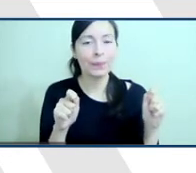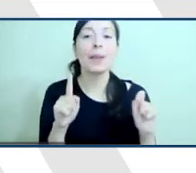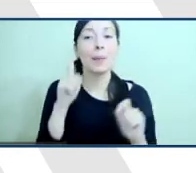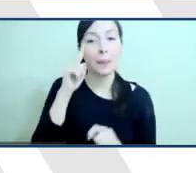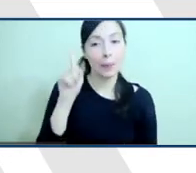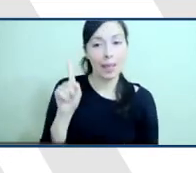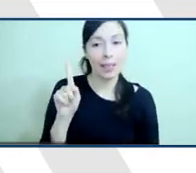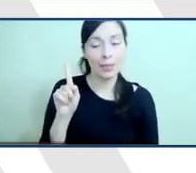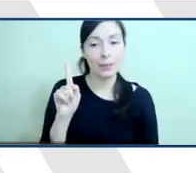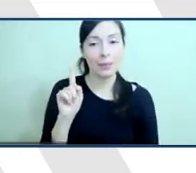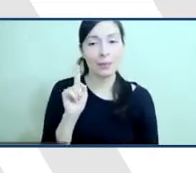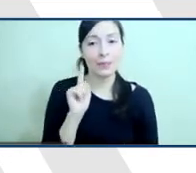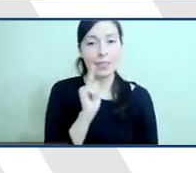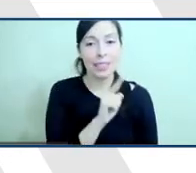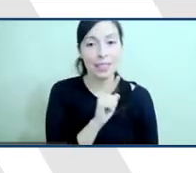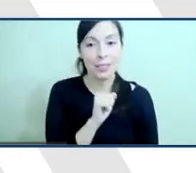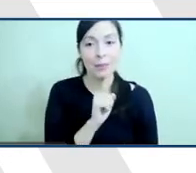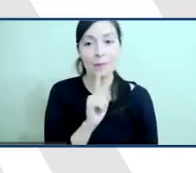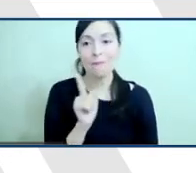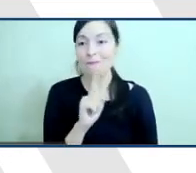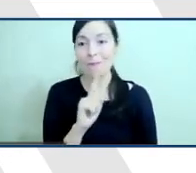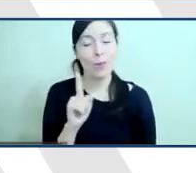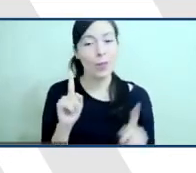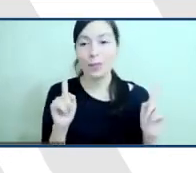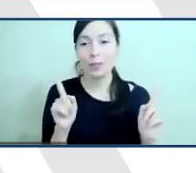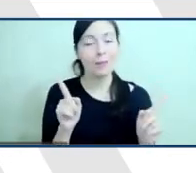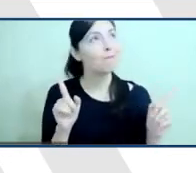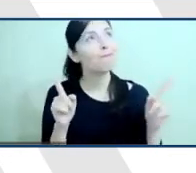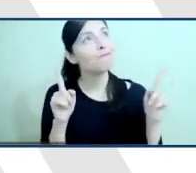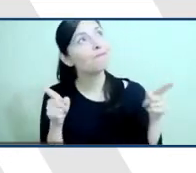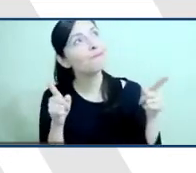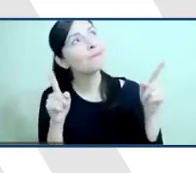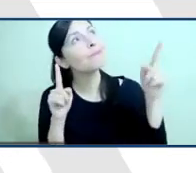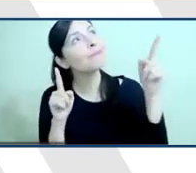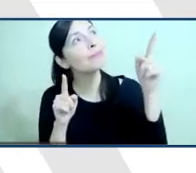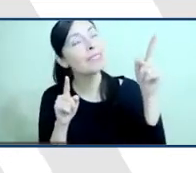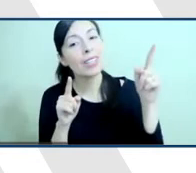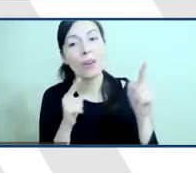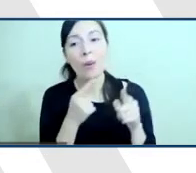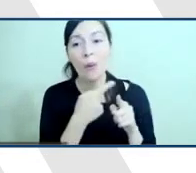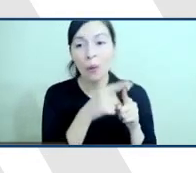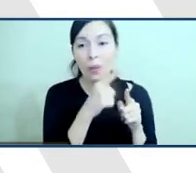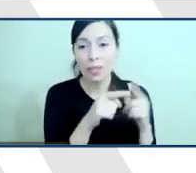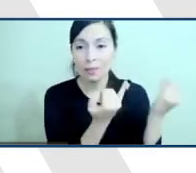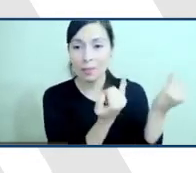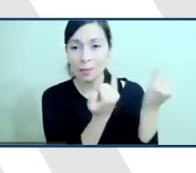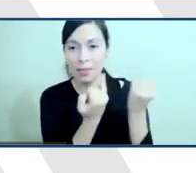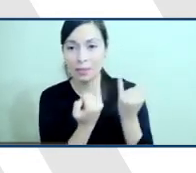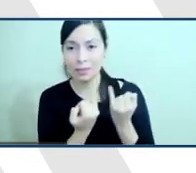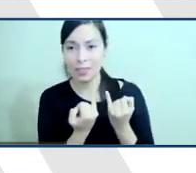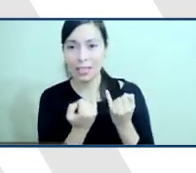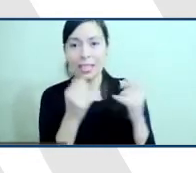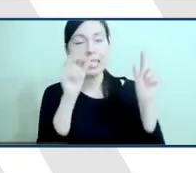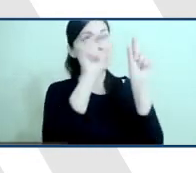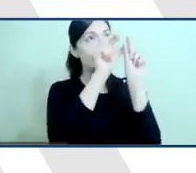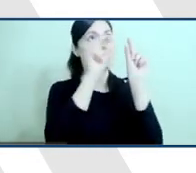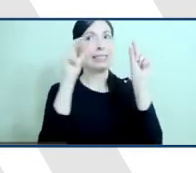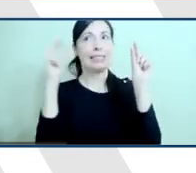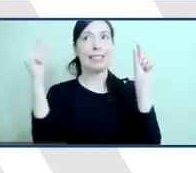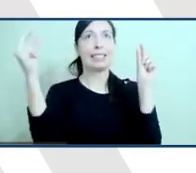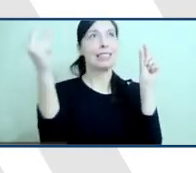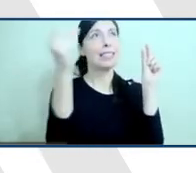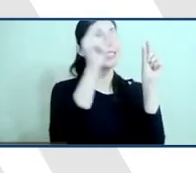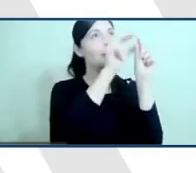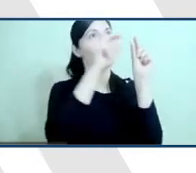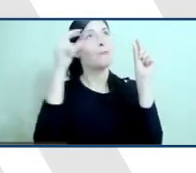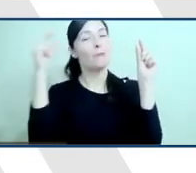Pero esto no coincide con que las variaciones que luego se han detectado por medio de satélites, puestos en